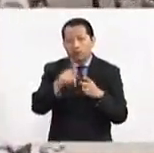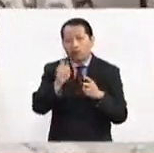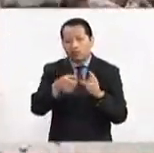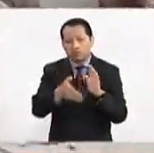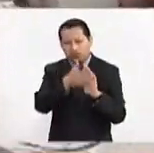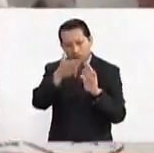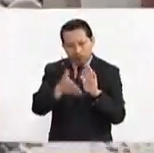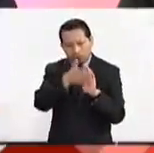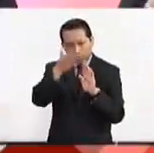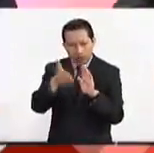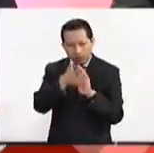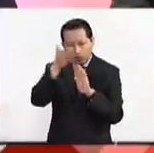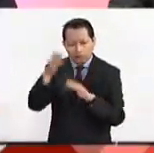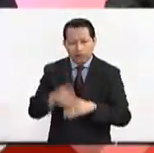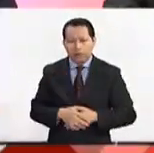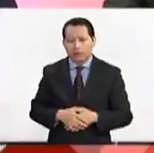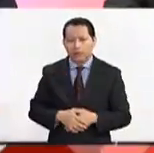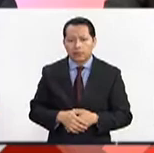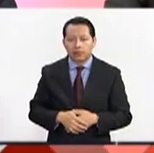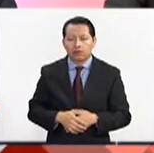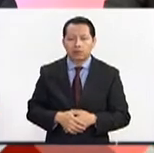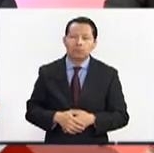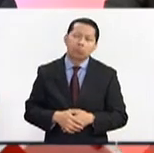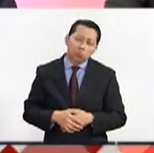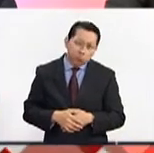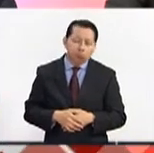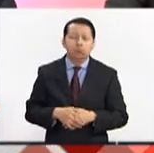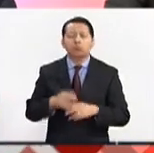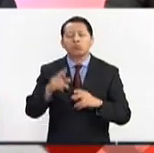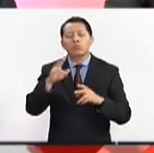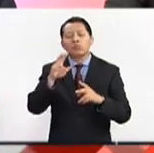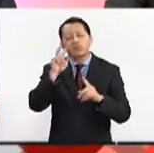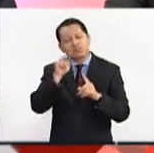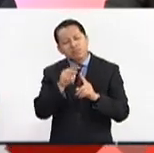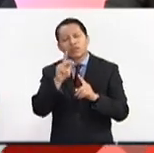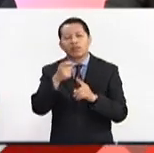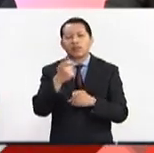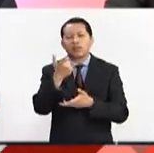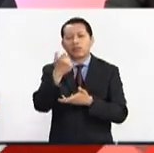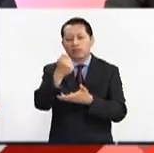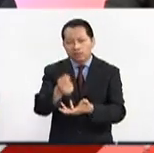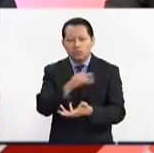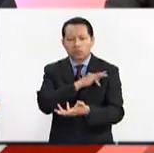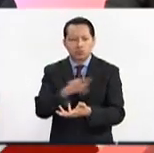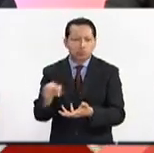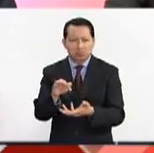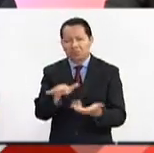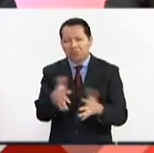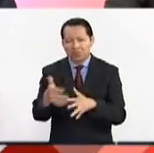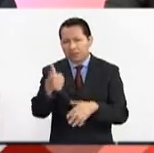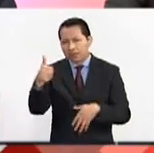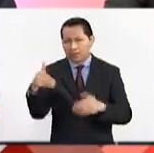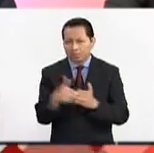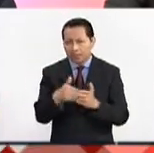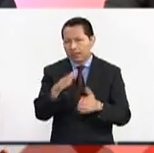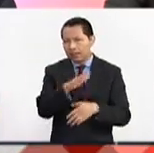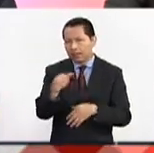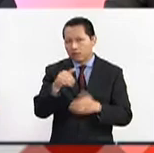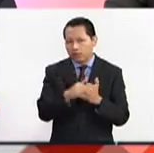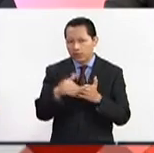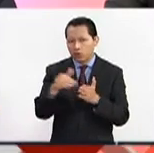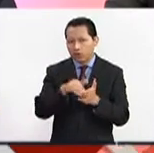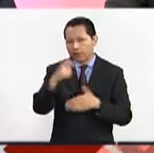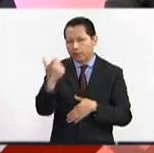de reconstrucción. Desde el punto de vista presupuestal, hoy se tienen autorizados y fondeados aproximadamente 6.500 millones de